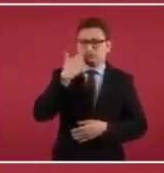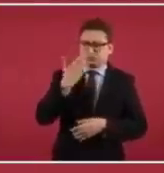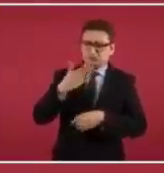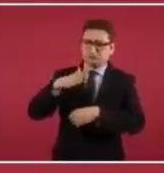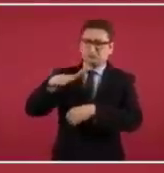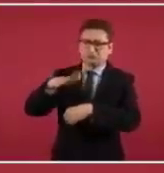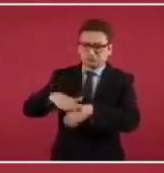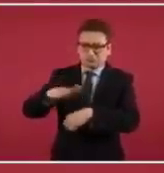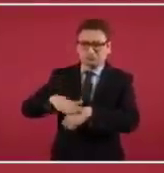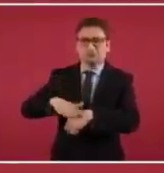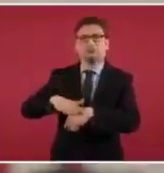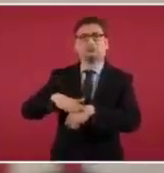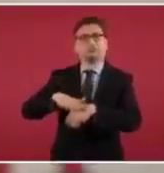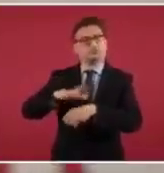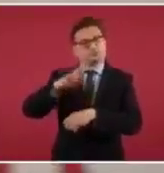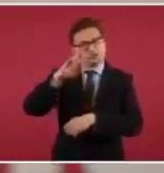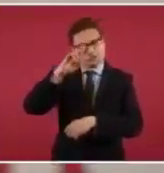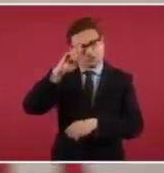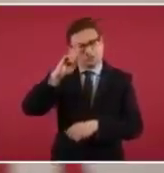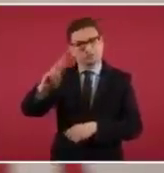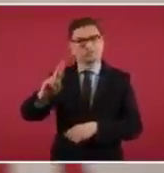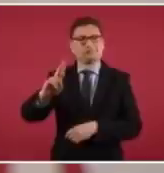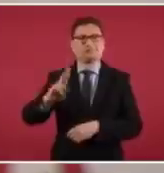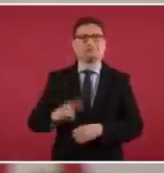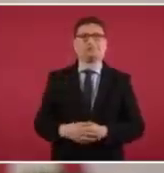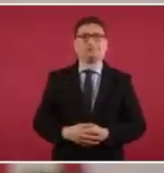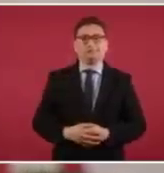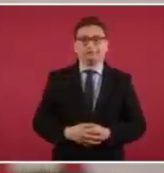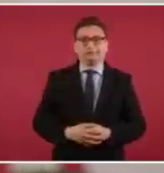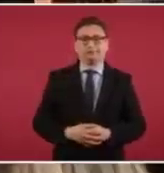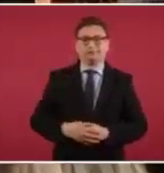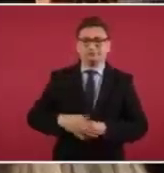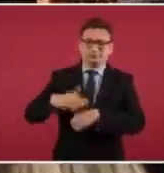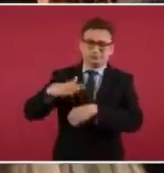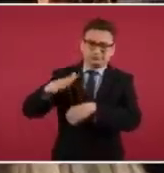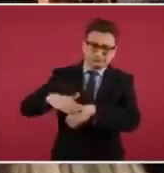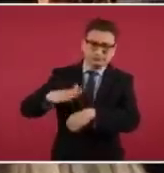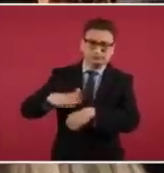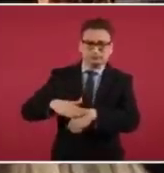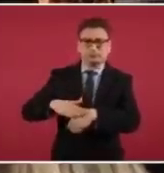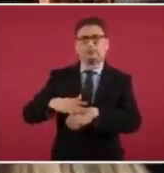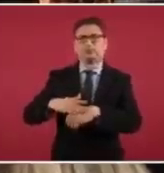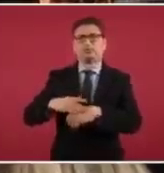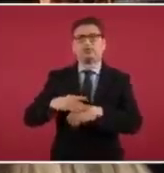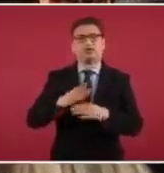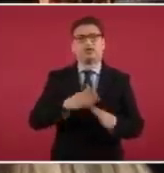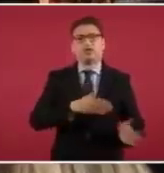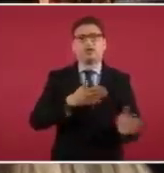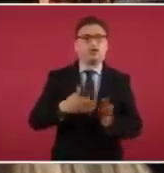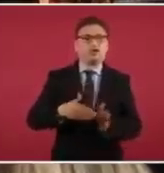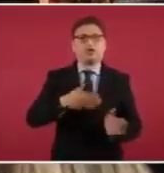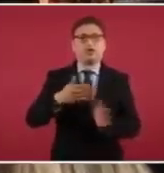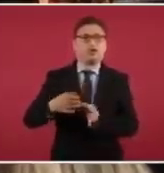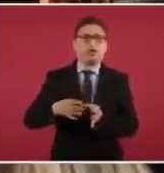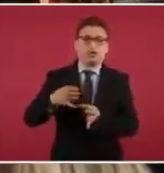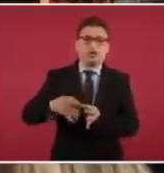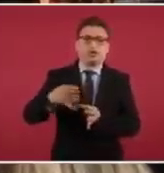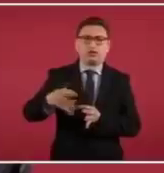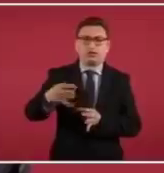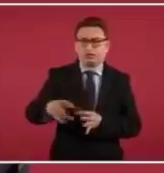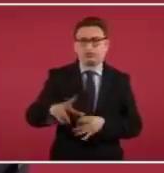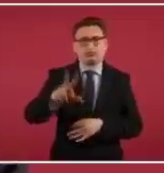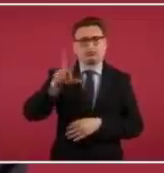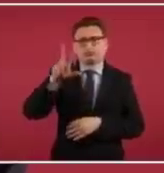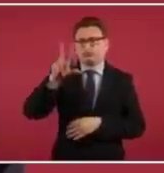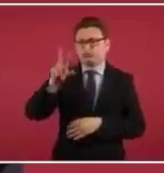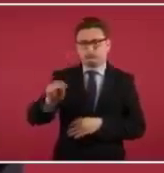exhortando de manera respetuosa a que no se posponga, no se